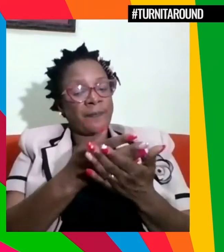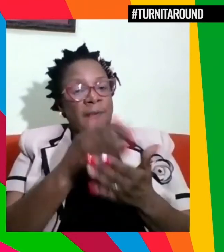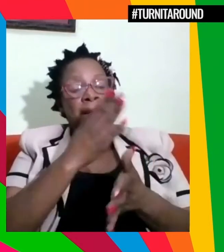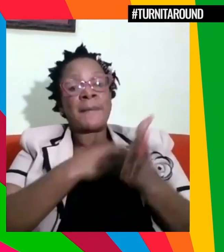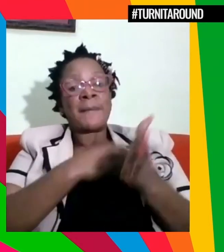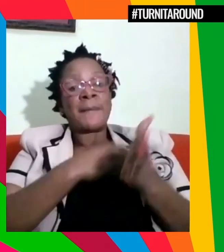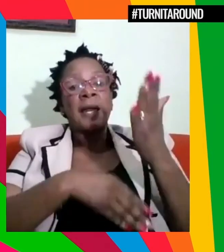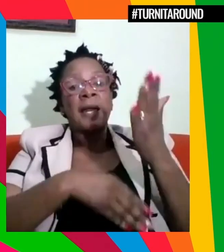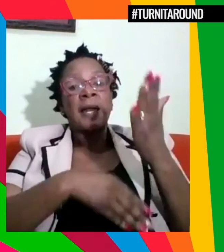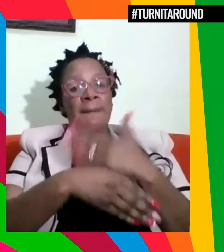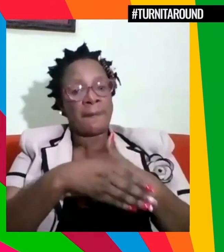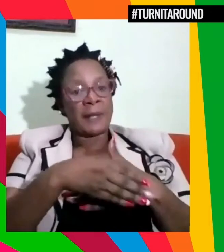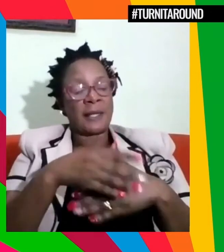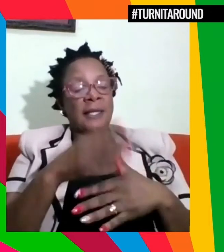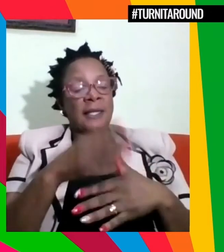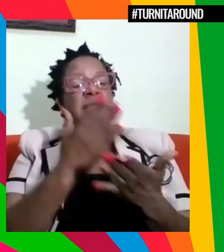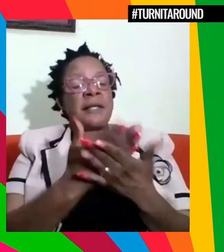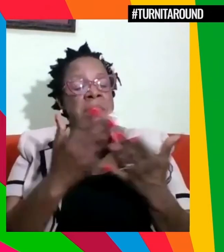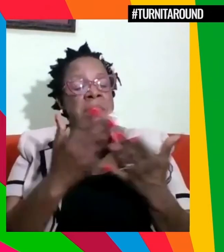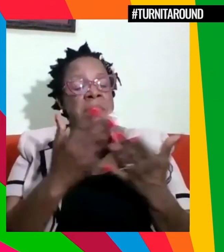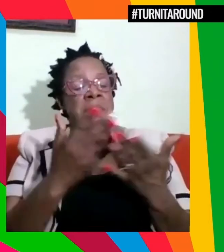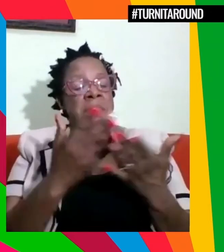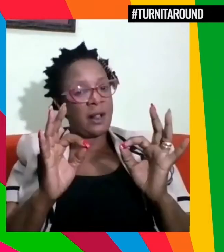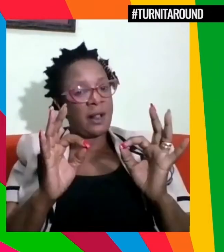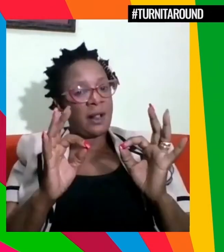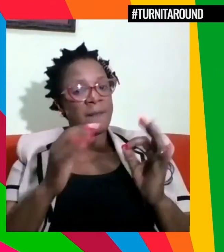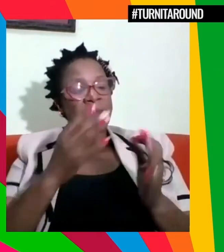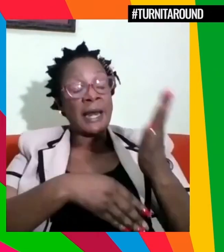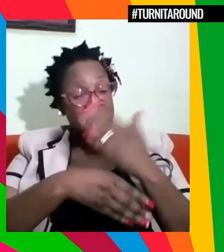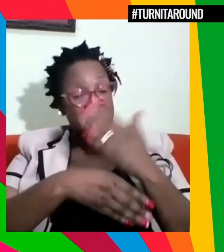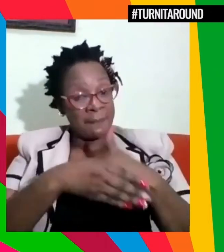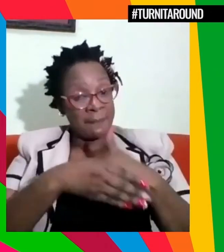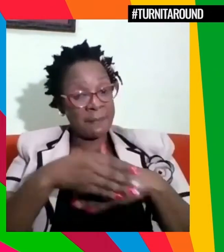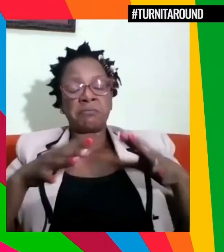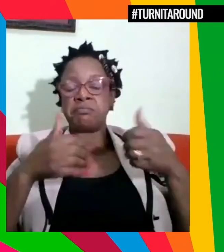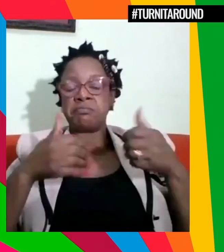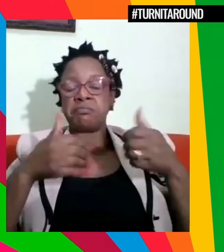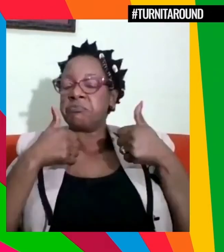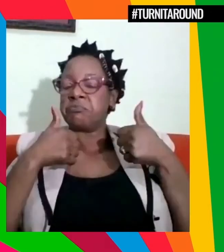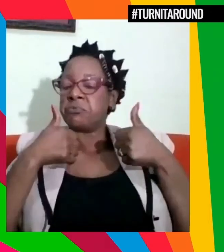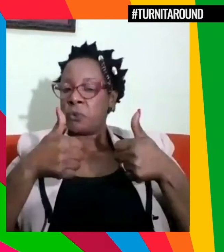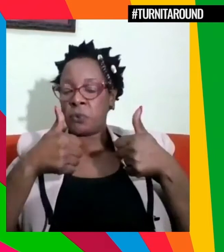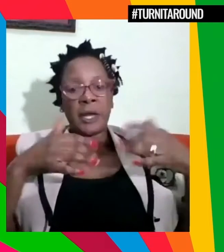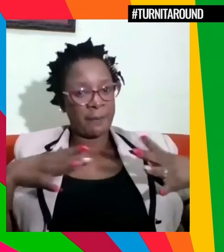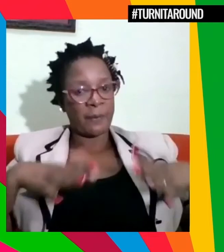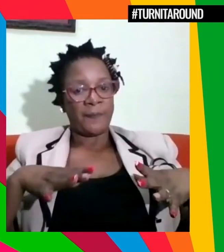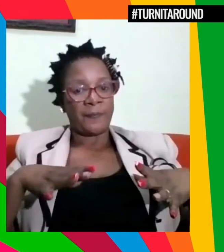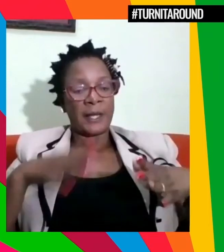paralímpico es algo que está muy bien. Que los atletas paralímpicos son gente interesante.